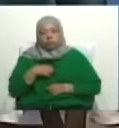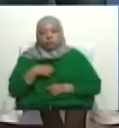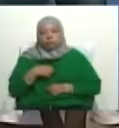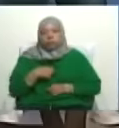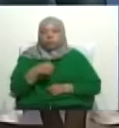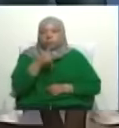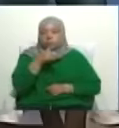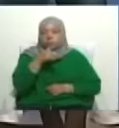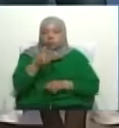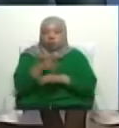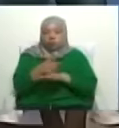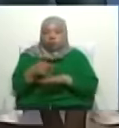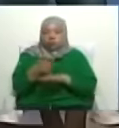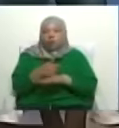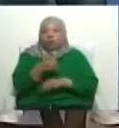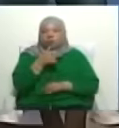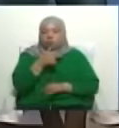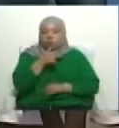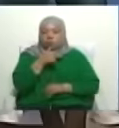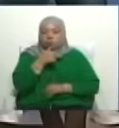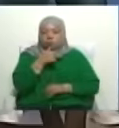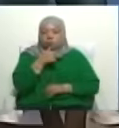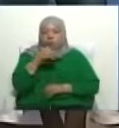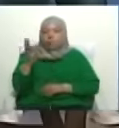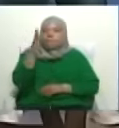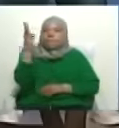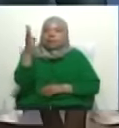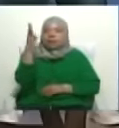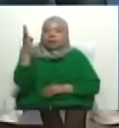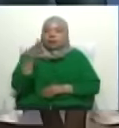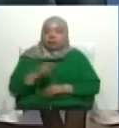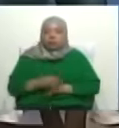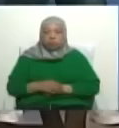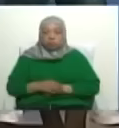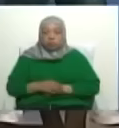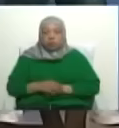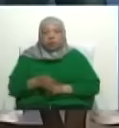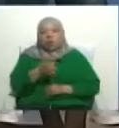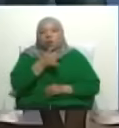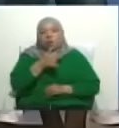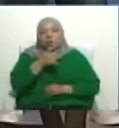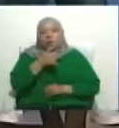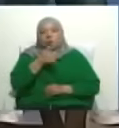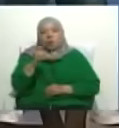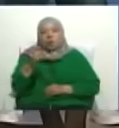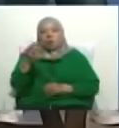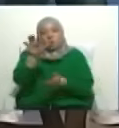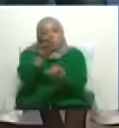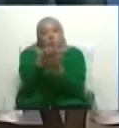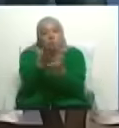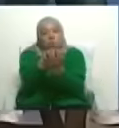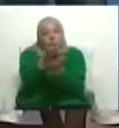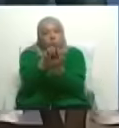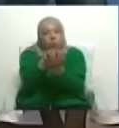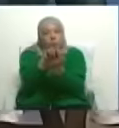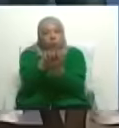¿Quién es el gobernador de Cojedes? ¿Quién es el gobernador de Barinas? ¿Quién es el gobernador de Nueva Esparta?